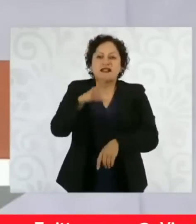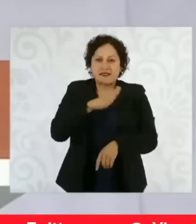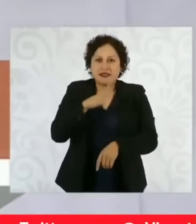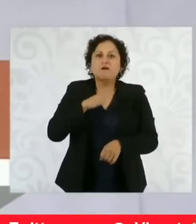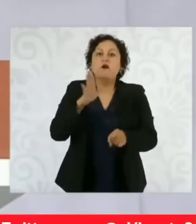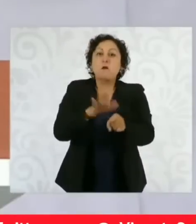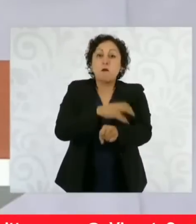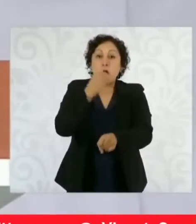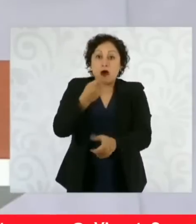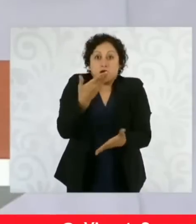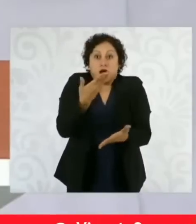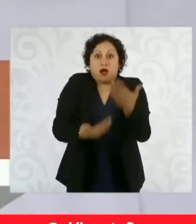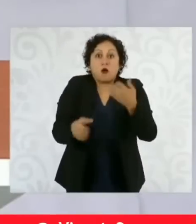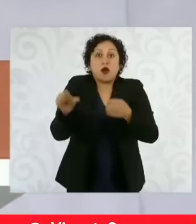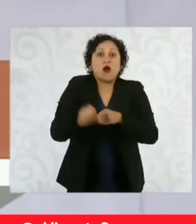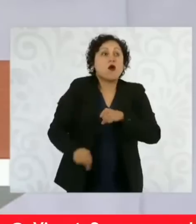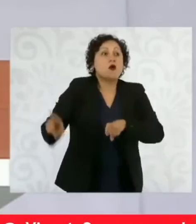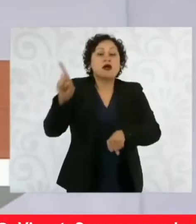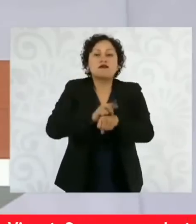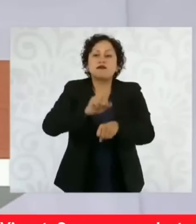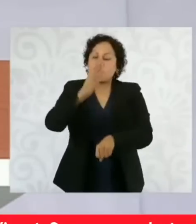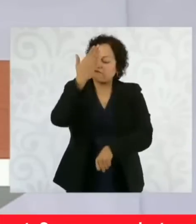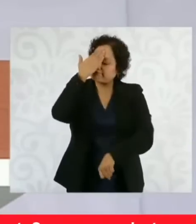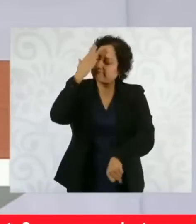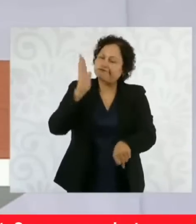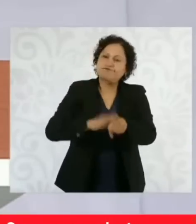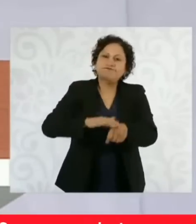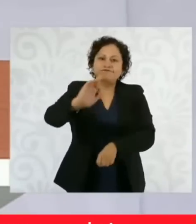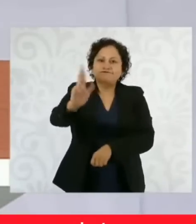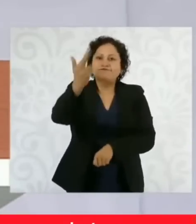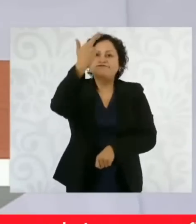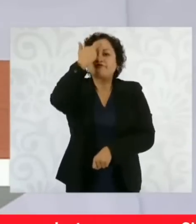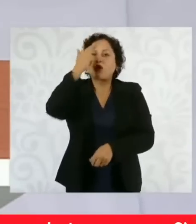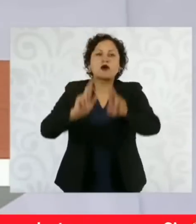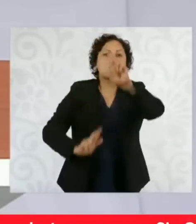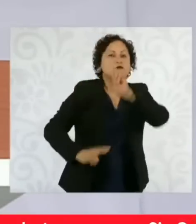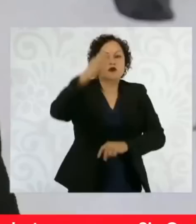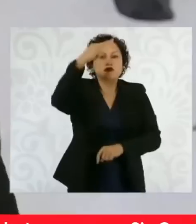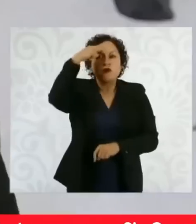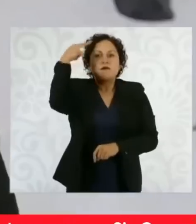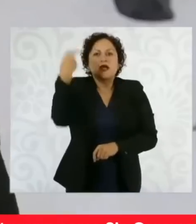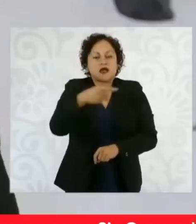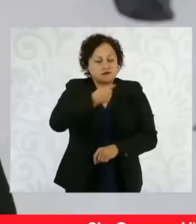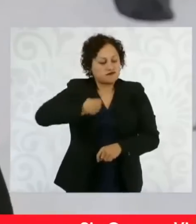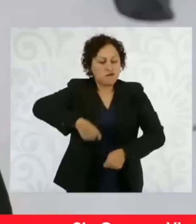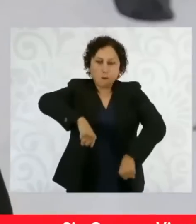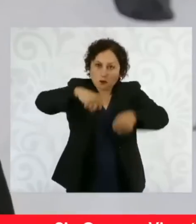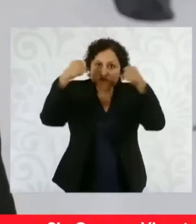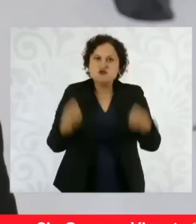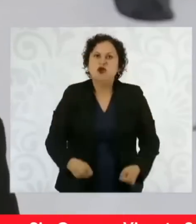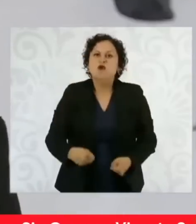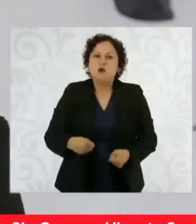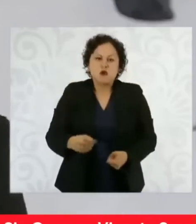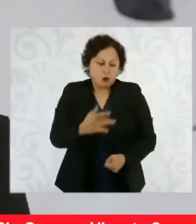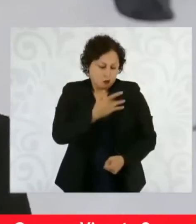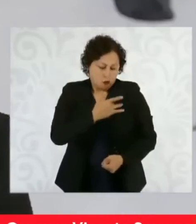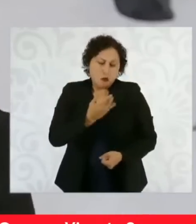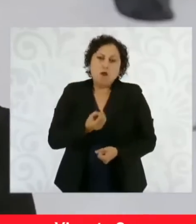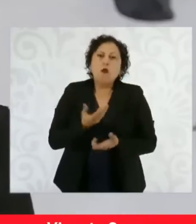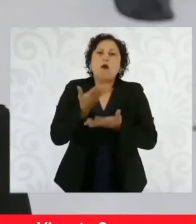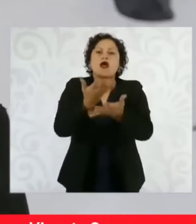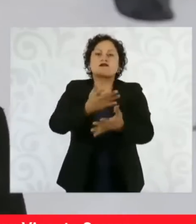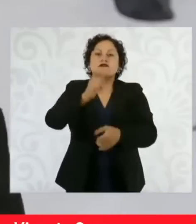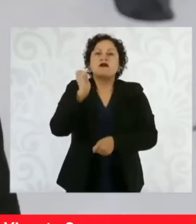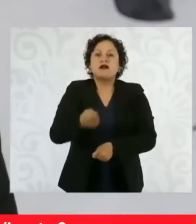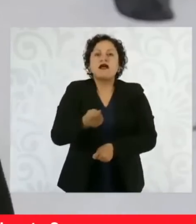Revolución Mexicana y decimos con certeza y corazón que vivan las mexicanas y